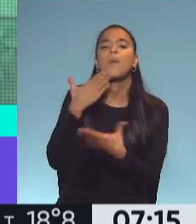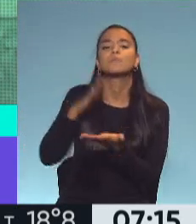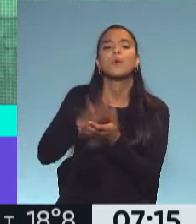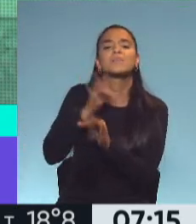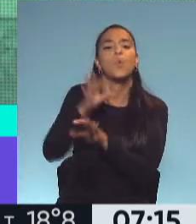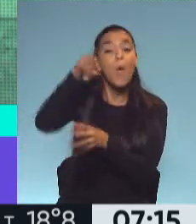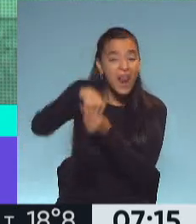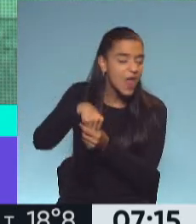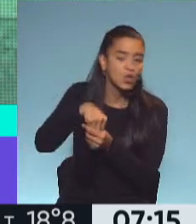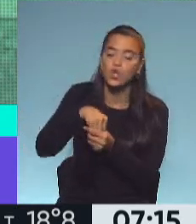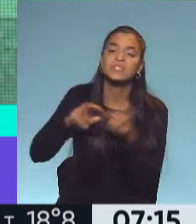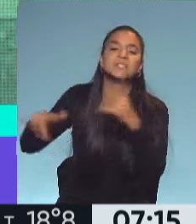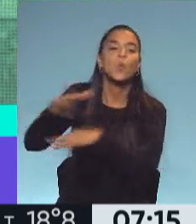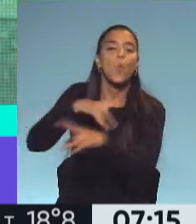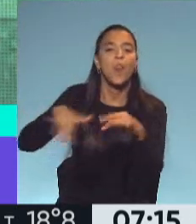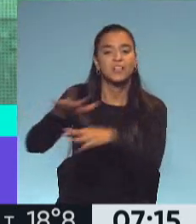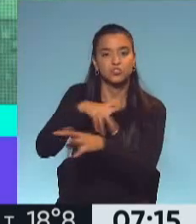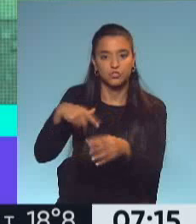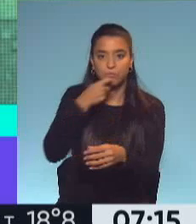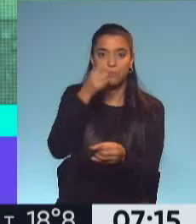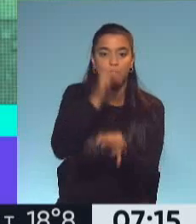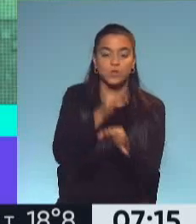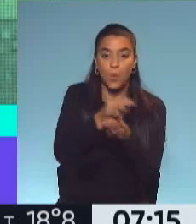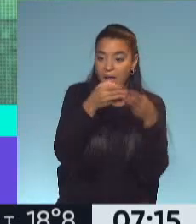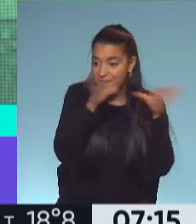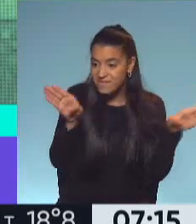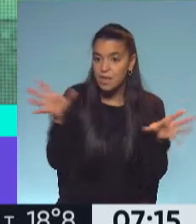colegio quizás en sí, sino de la circulación que generaba el día